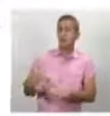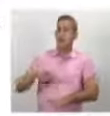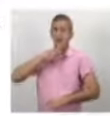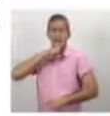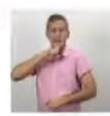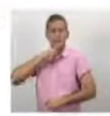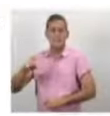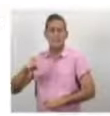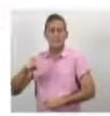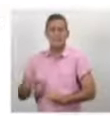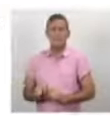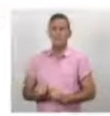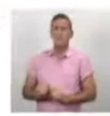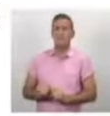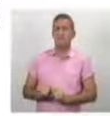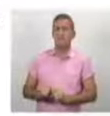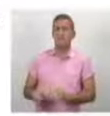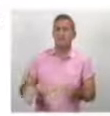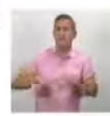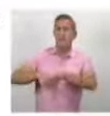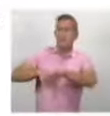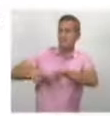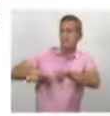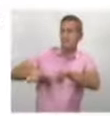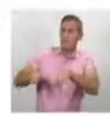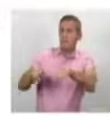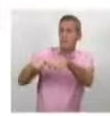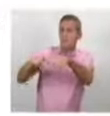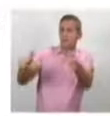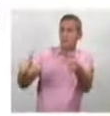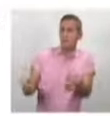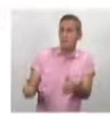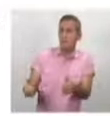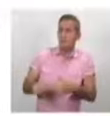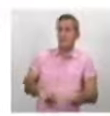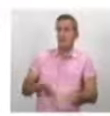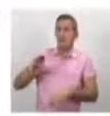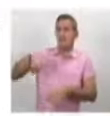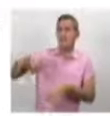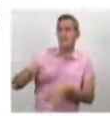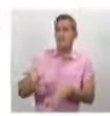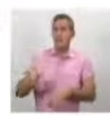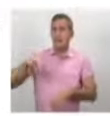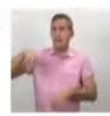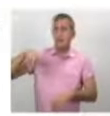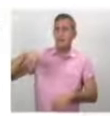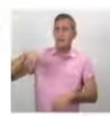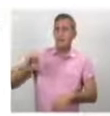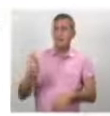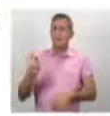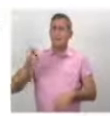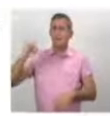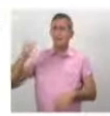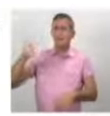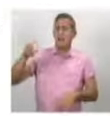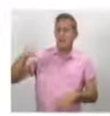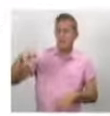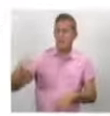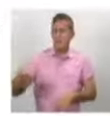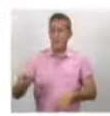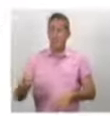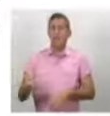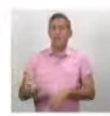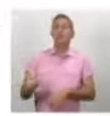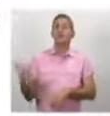orgánulos. Por supuesto, aquí estamos comparando a la célula procariota e eucariota de manera muy sencilla. Estos dos entes